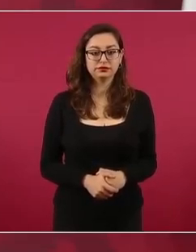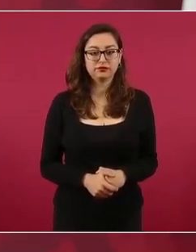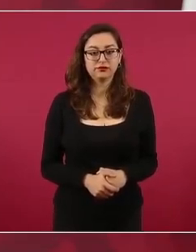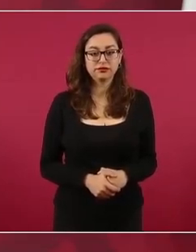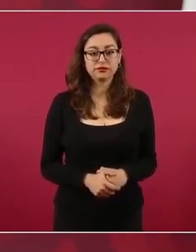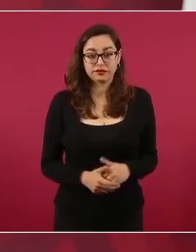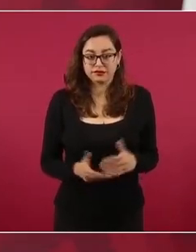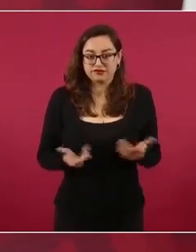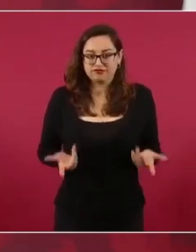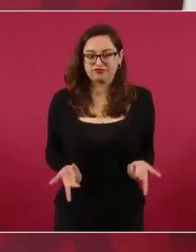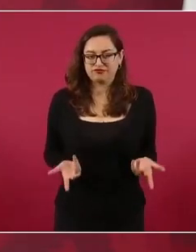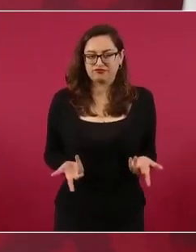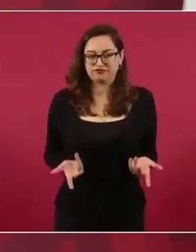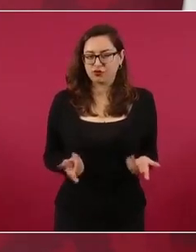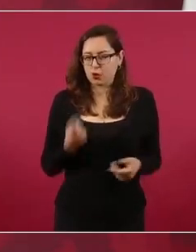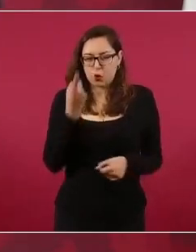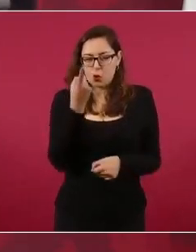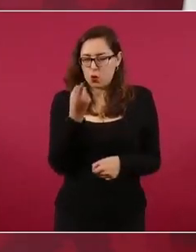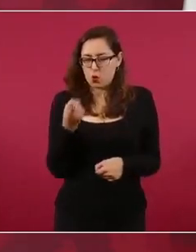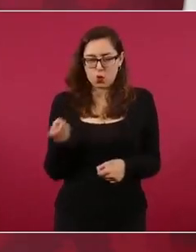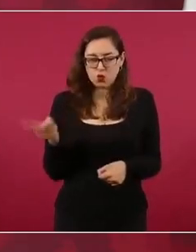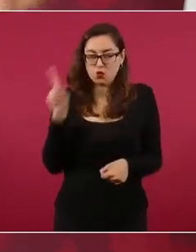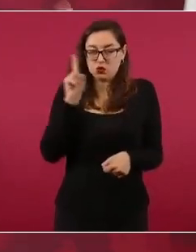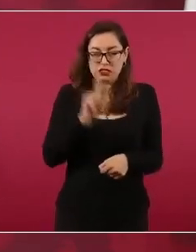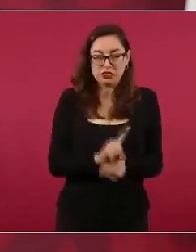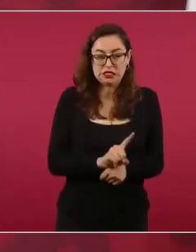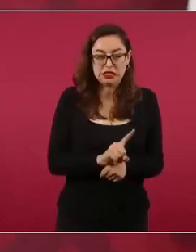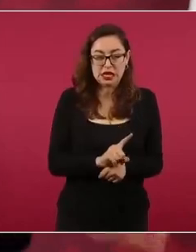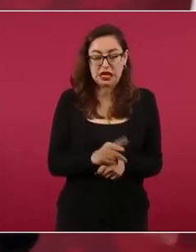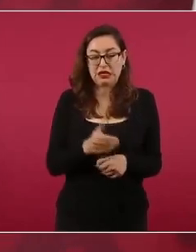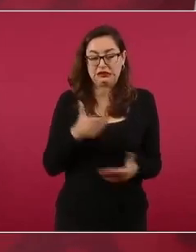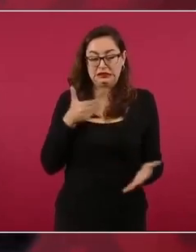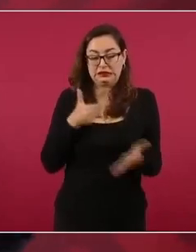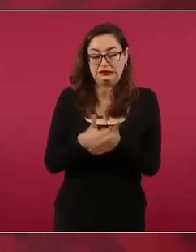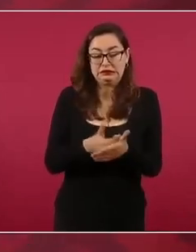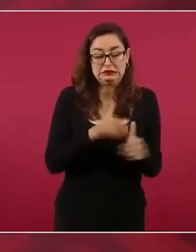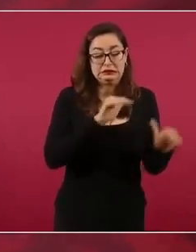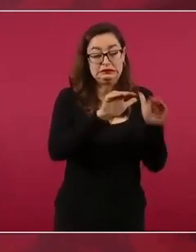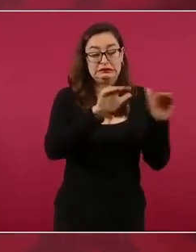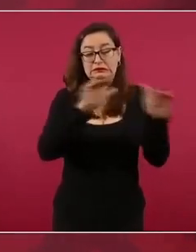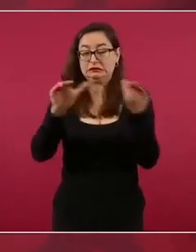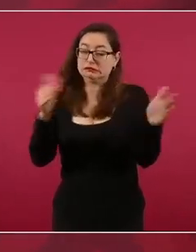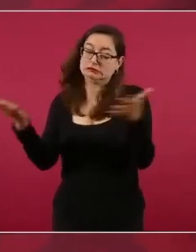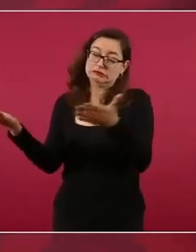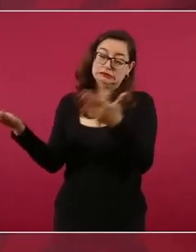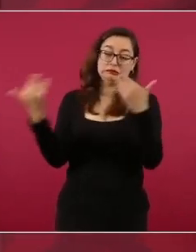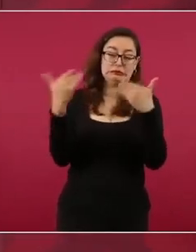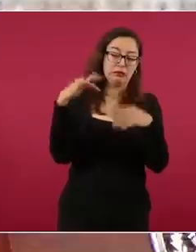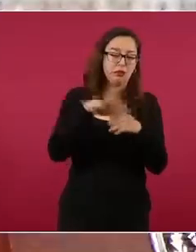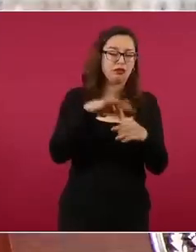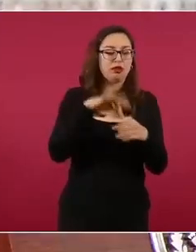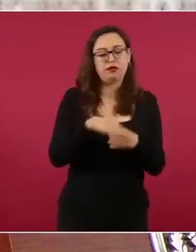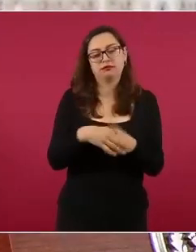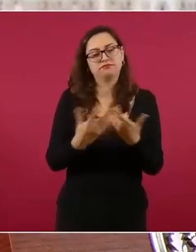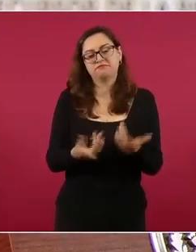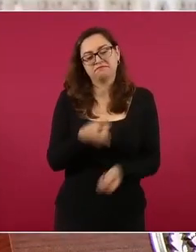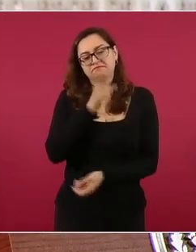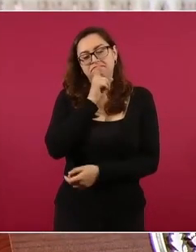llamar a todos los que no habían votado, no, a ir a votar, pues ya no les alcanzaba el tiempo.